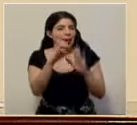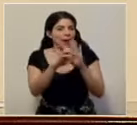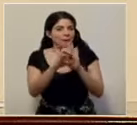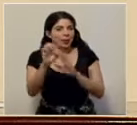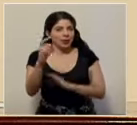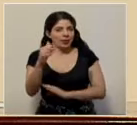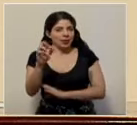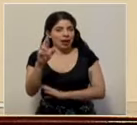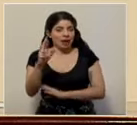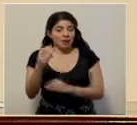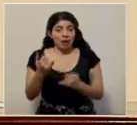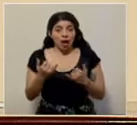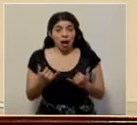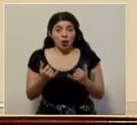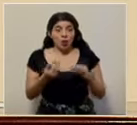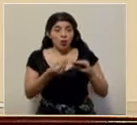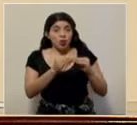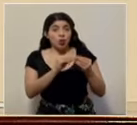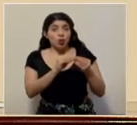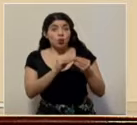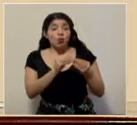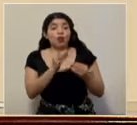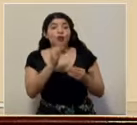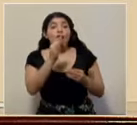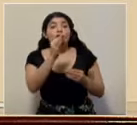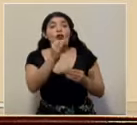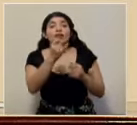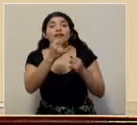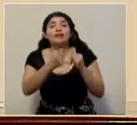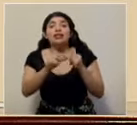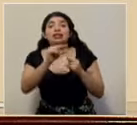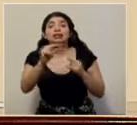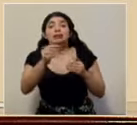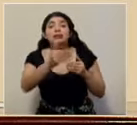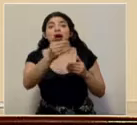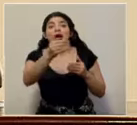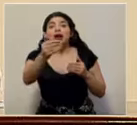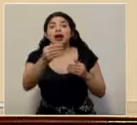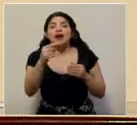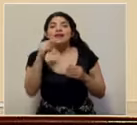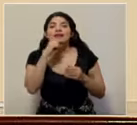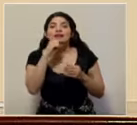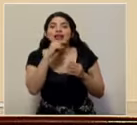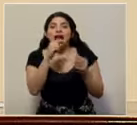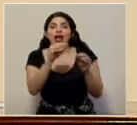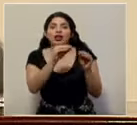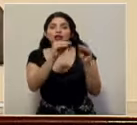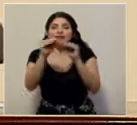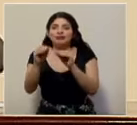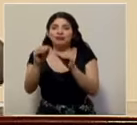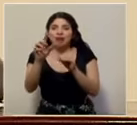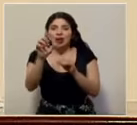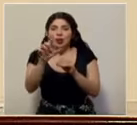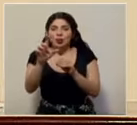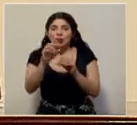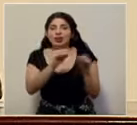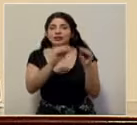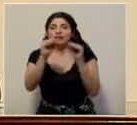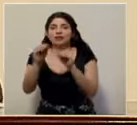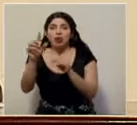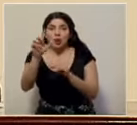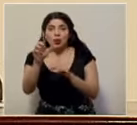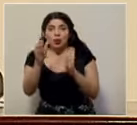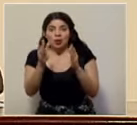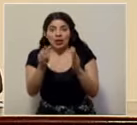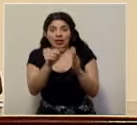ya tengamos un número futuro de fines de semana un poquito más largos, con feriados que pasaron de entre semana a lunes,